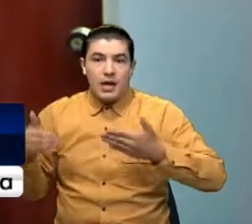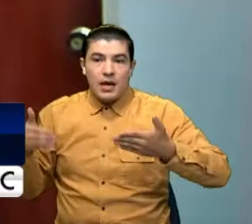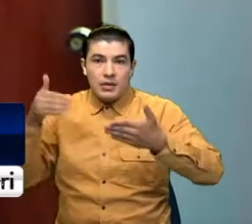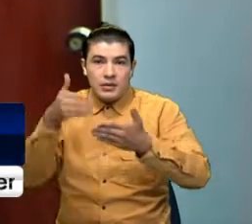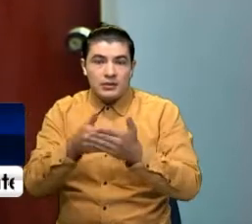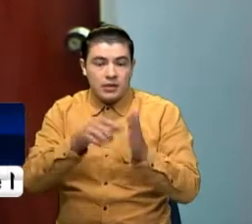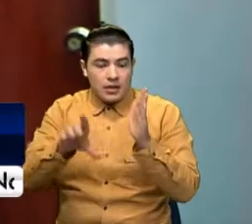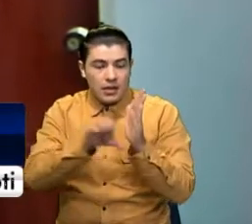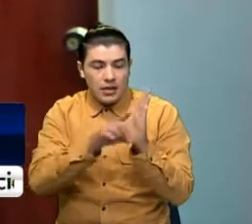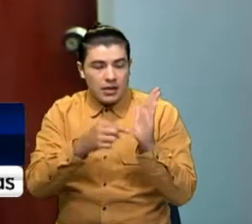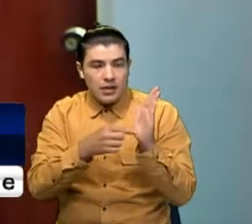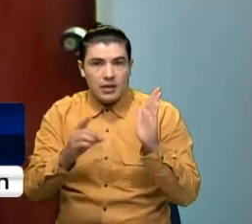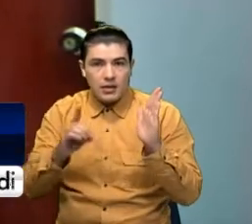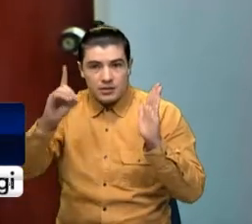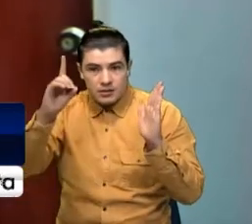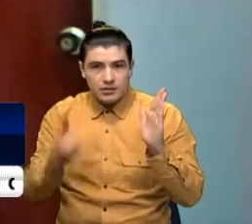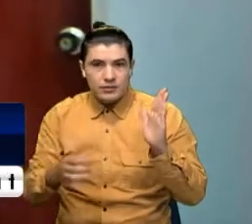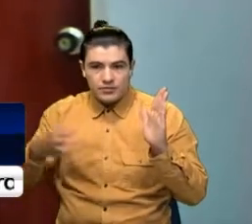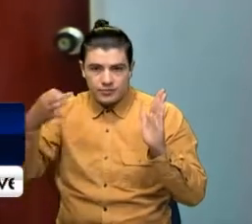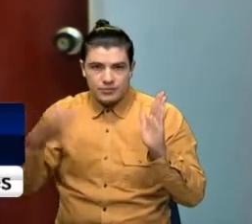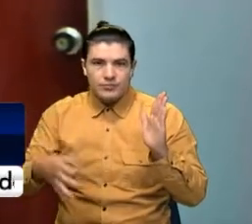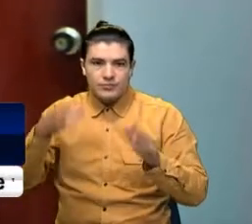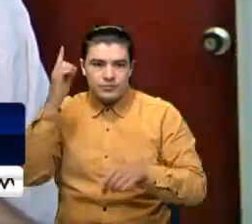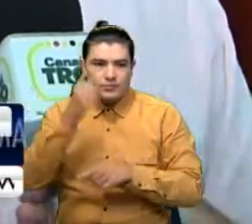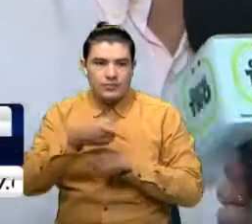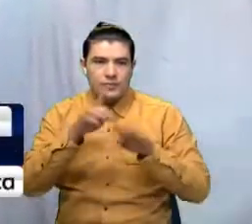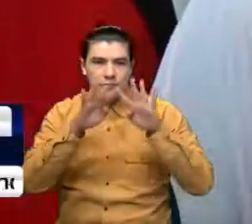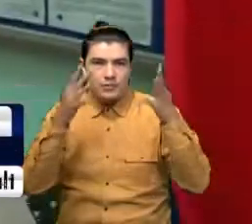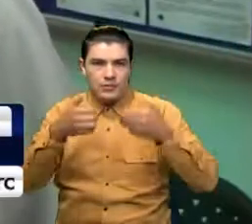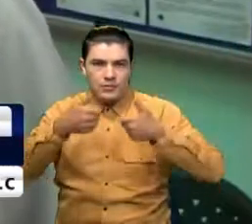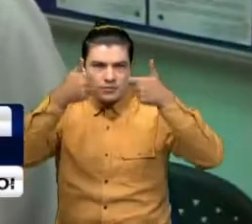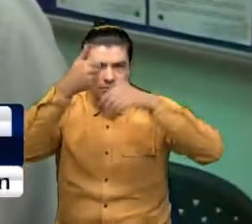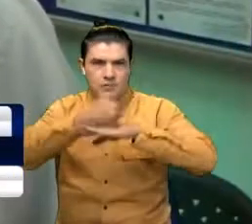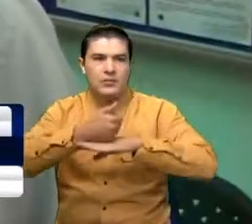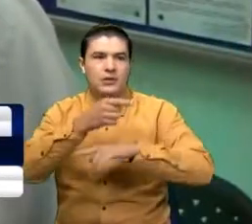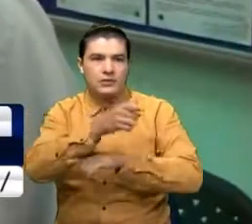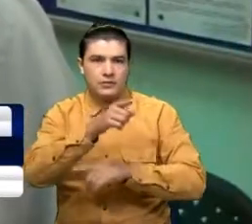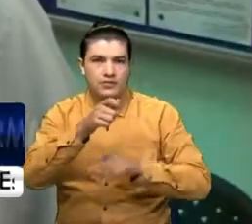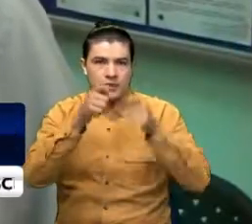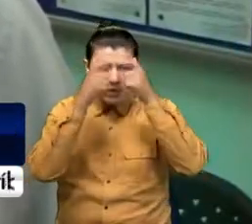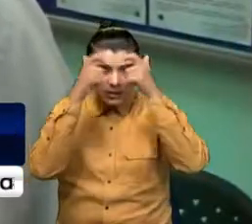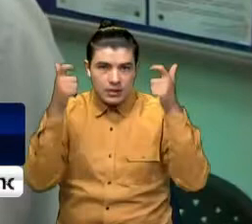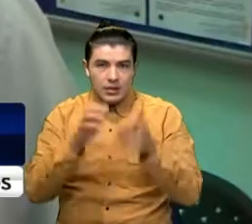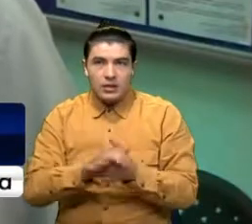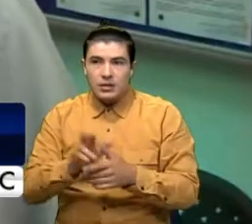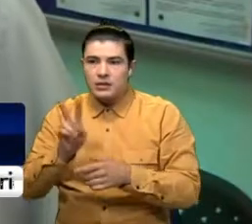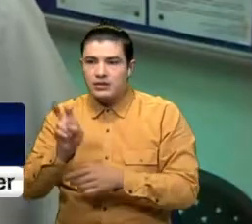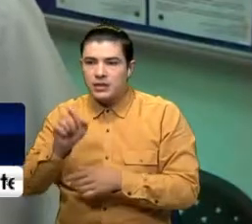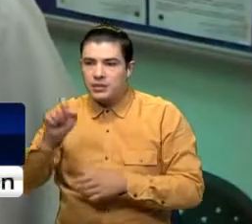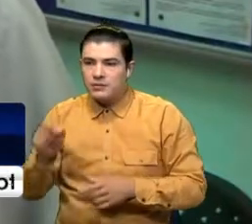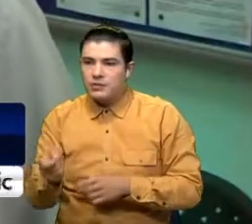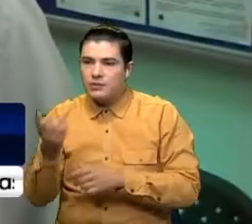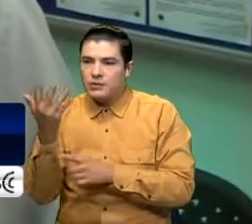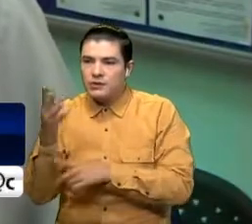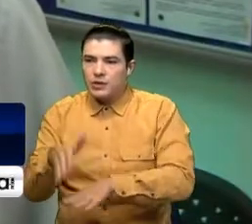ley ya debidamente ejecutoriada por parte del Congreso de la República. Ese 7.5 sigue siendo